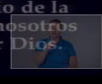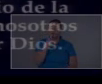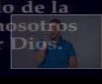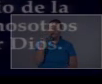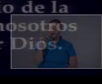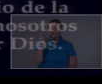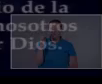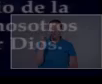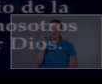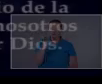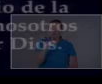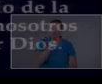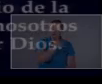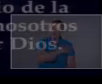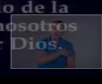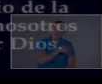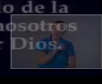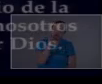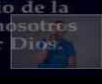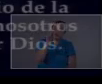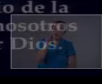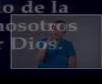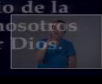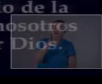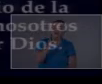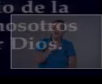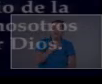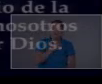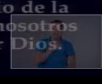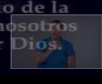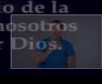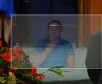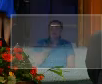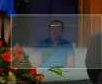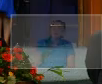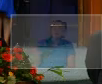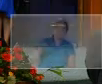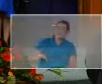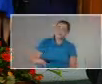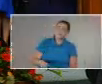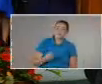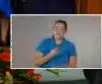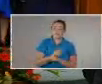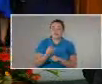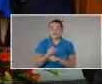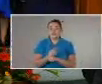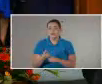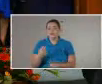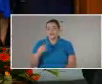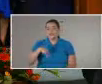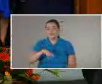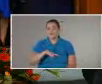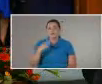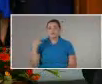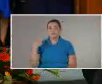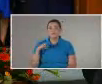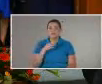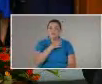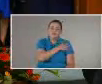a consolar y me va a consolar a mí. Y que luego nos va a usar a nosotros para consolar a otros, hermano.